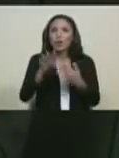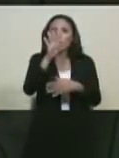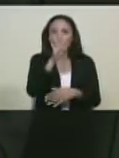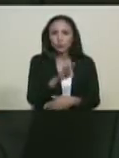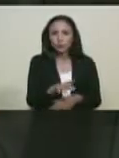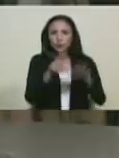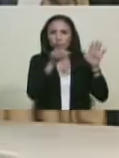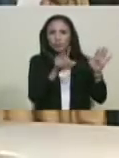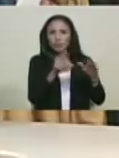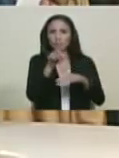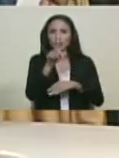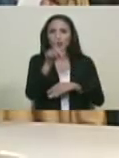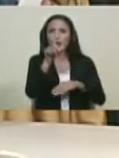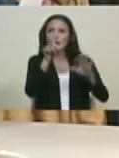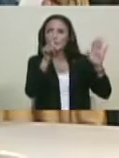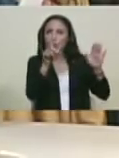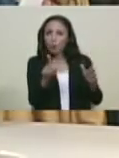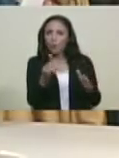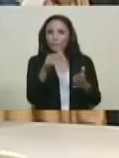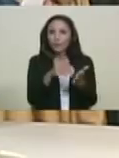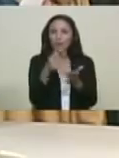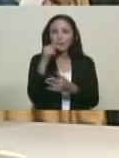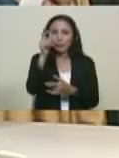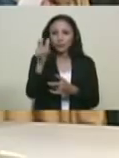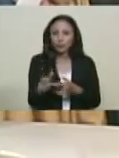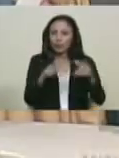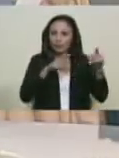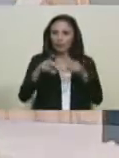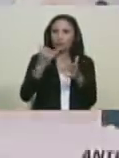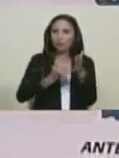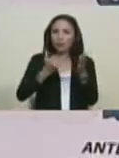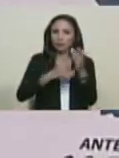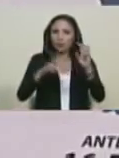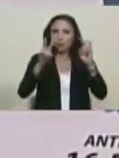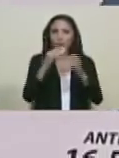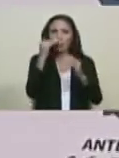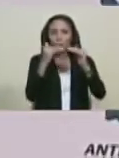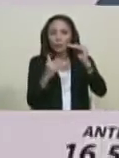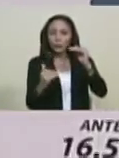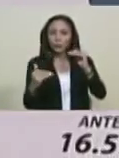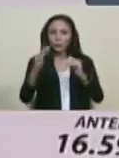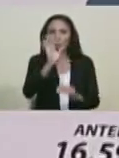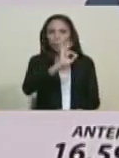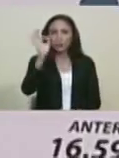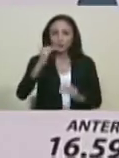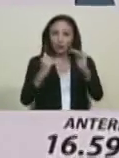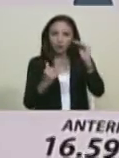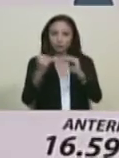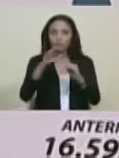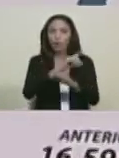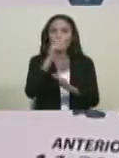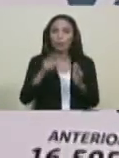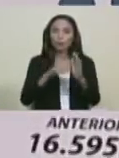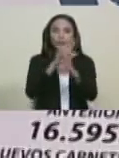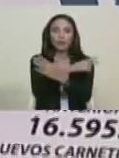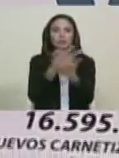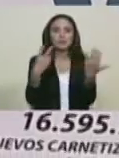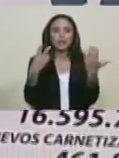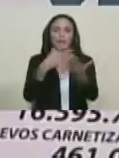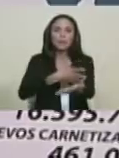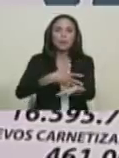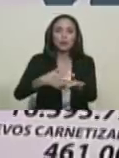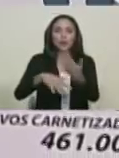461 mil nuevos carnetizados del carné de la patria y ya llegamos a 17 millones